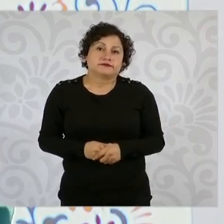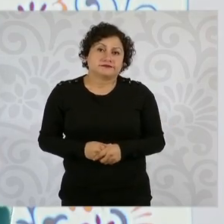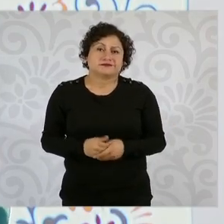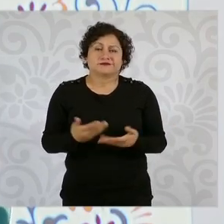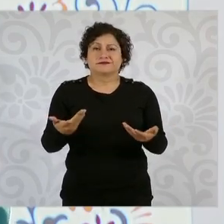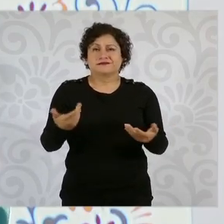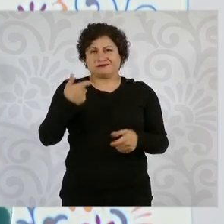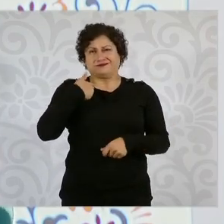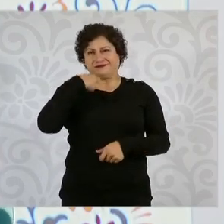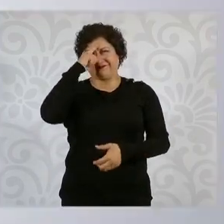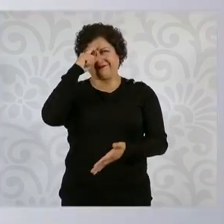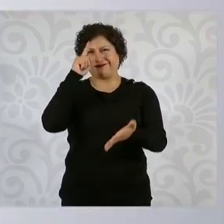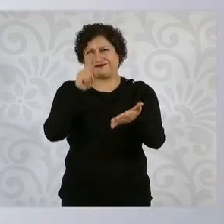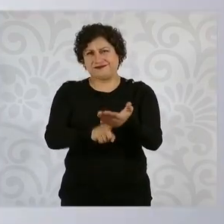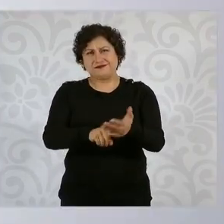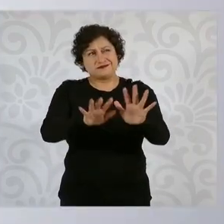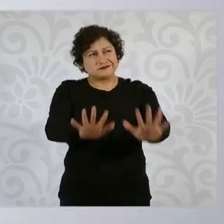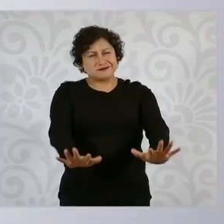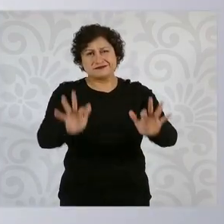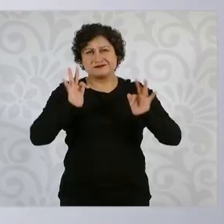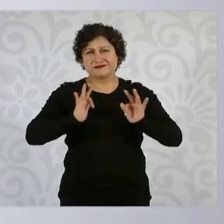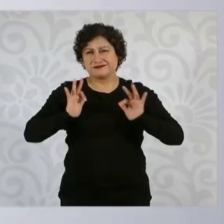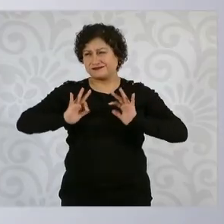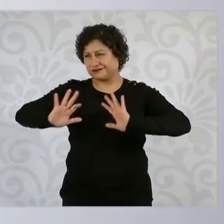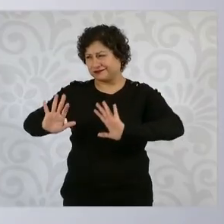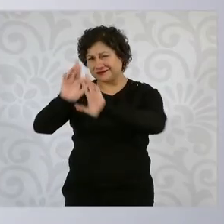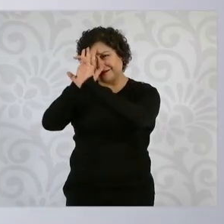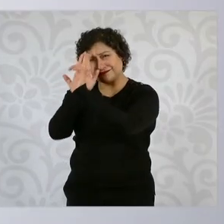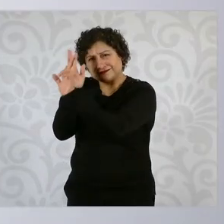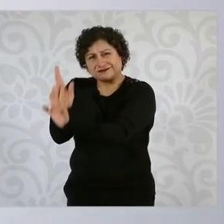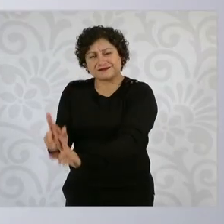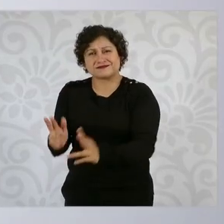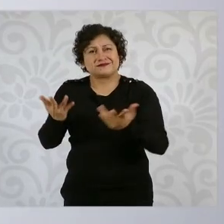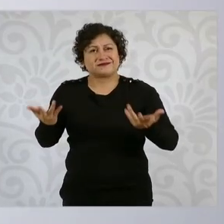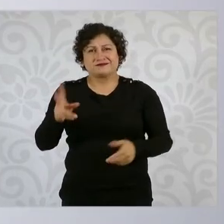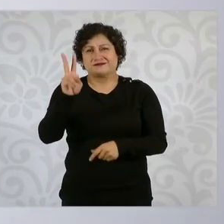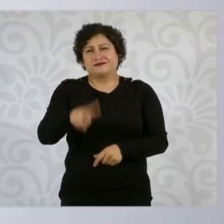sus ánimos. Es increíble, de verdad.